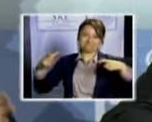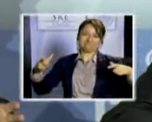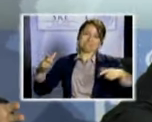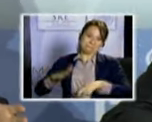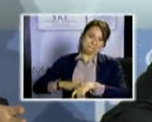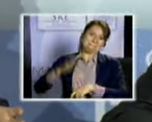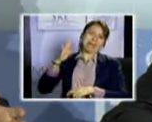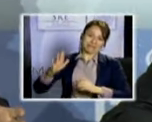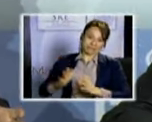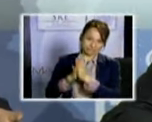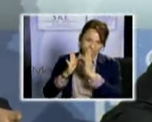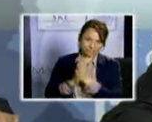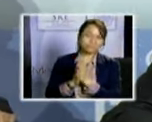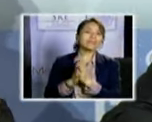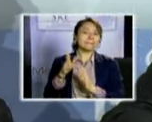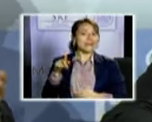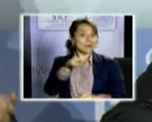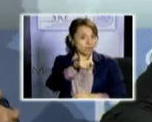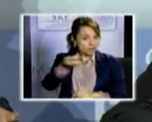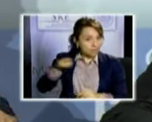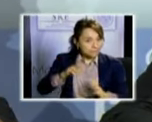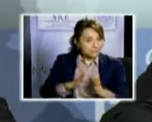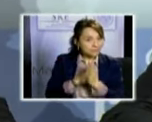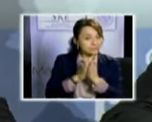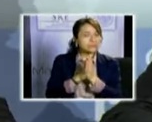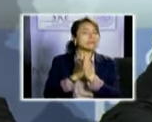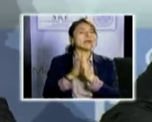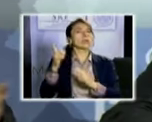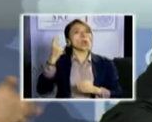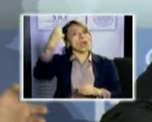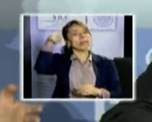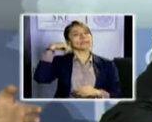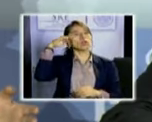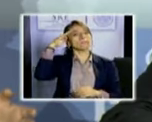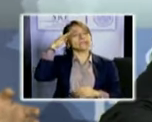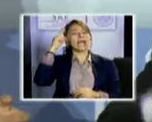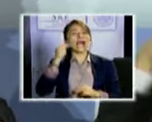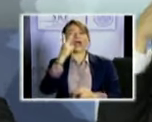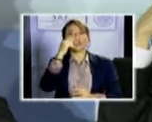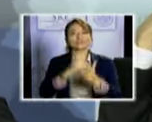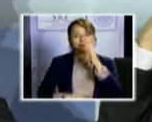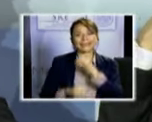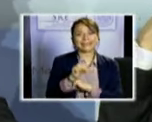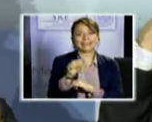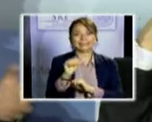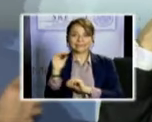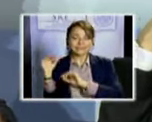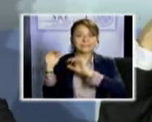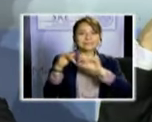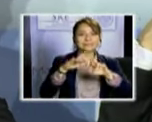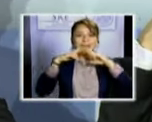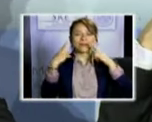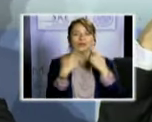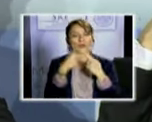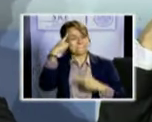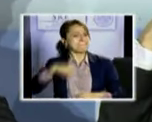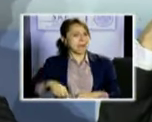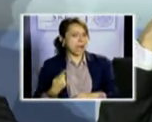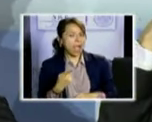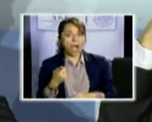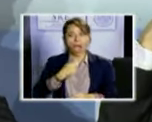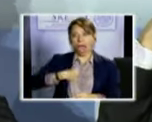no vamos a la Asamblea de 2016 a tomar decisiones. Y en eso hemos sido muy claros, el Gobierno de México, el presidente Peña Nieto